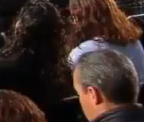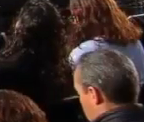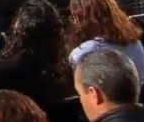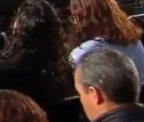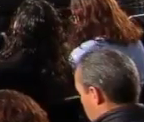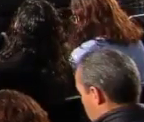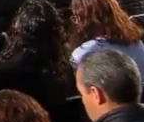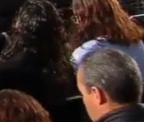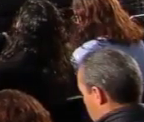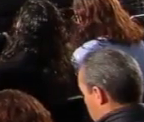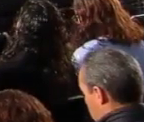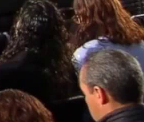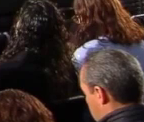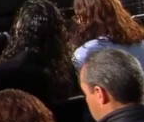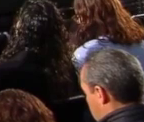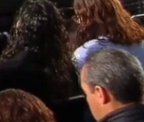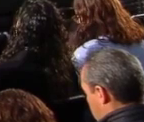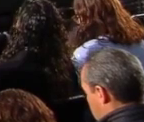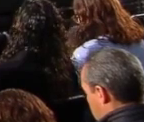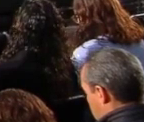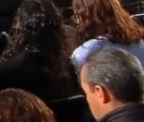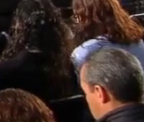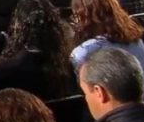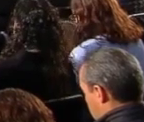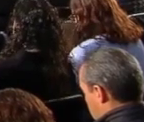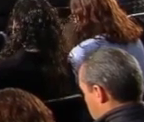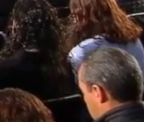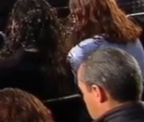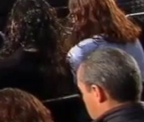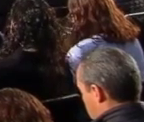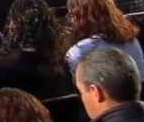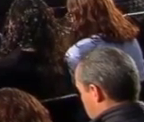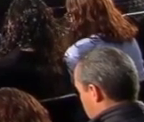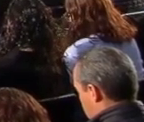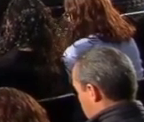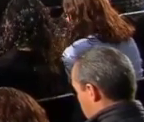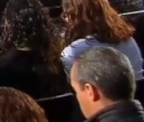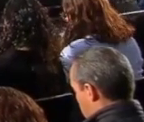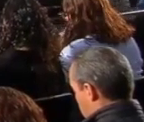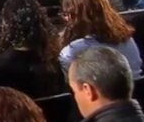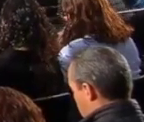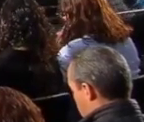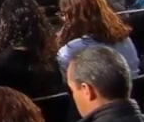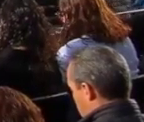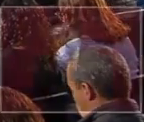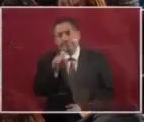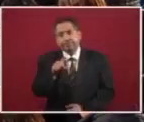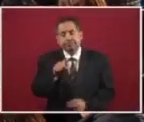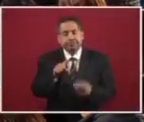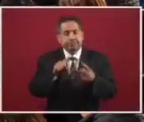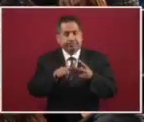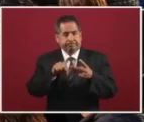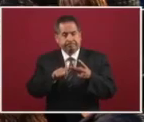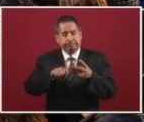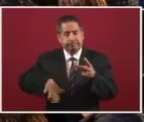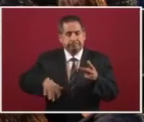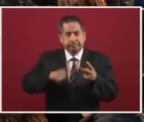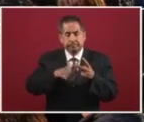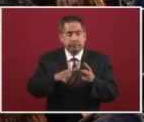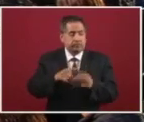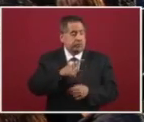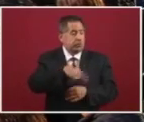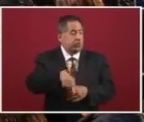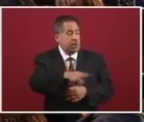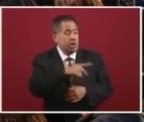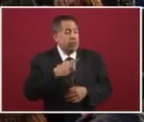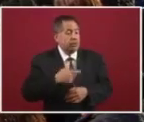No tenga una opinión al respecto o algún posicionamiento. Y por otro lado, usted acaba de decir que voy a durar lo que el pueblo